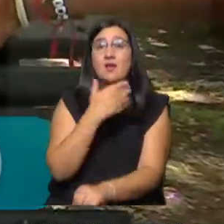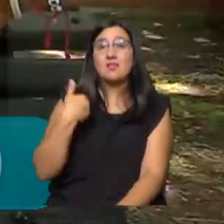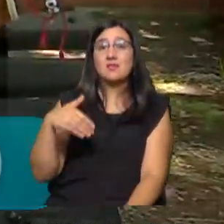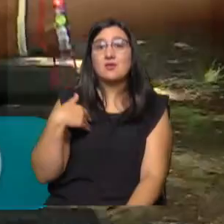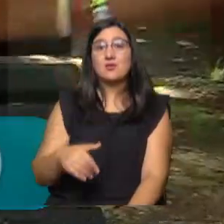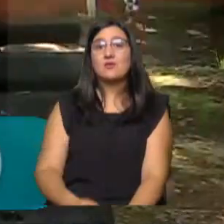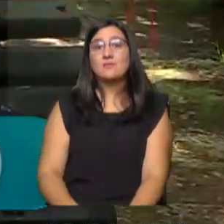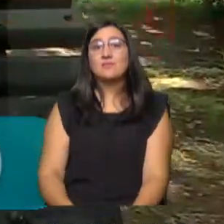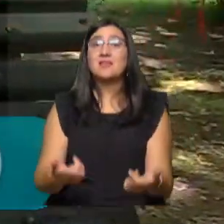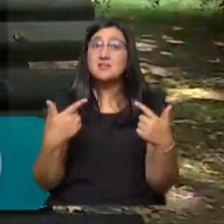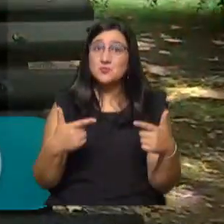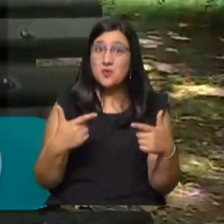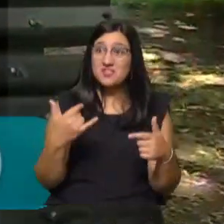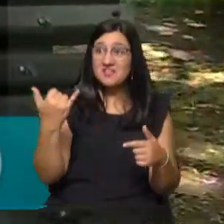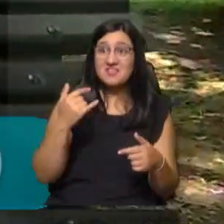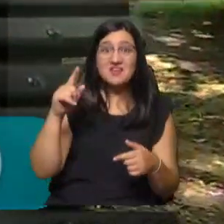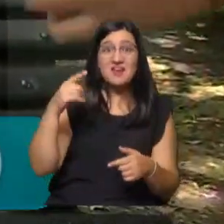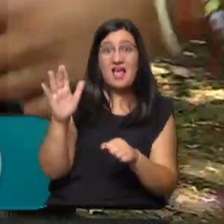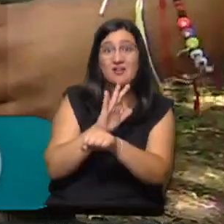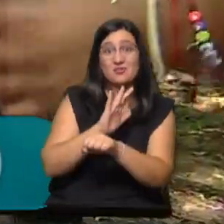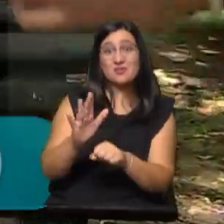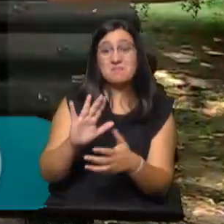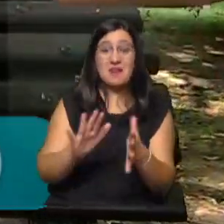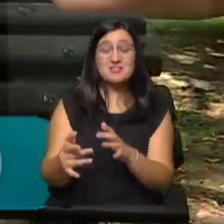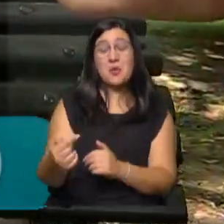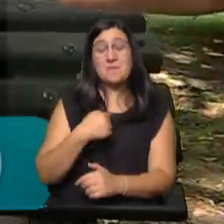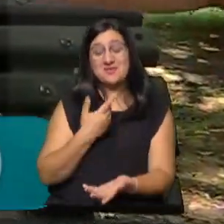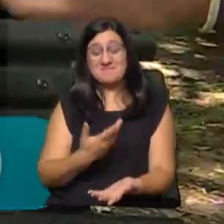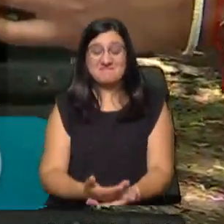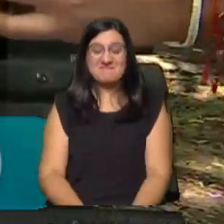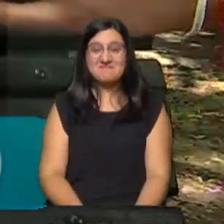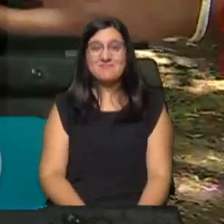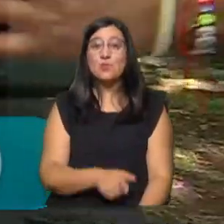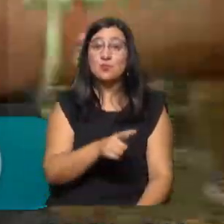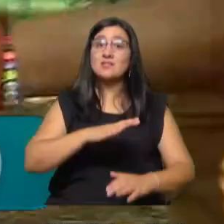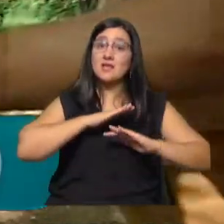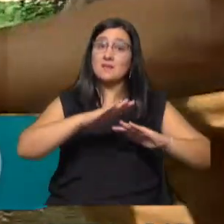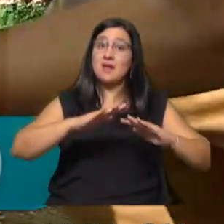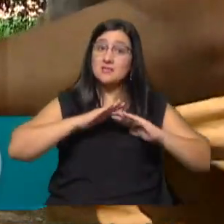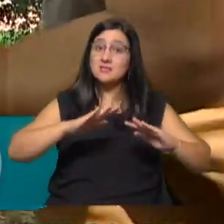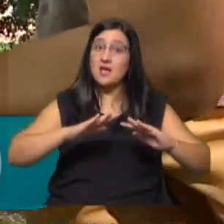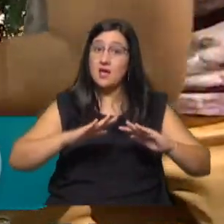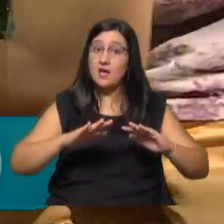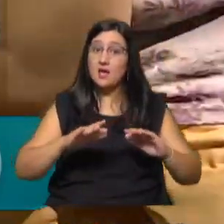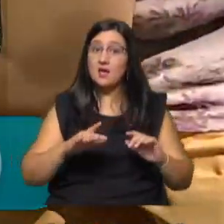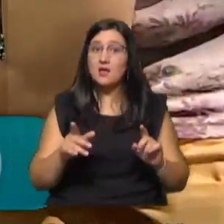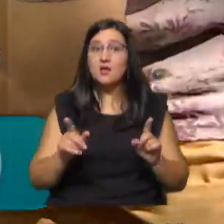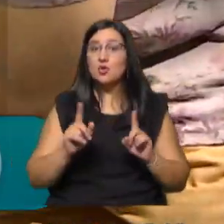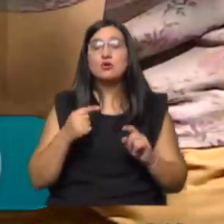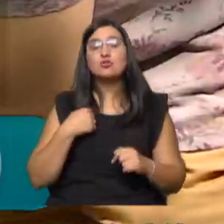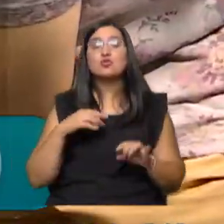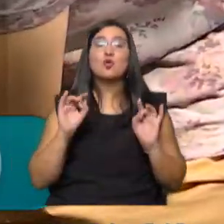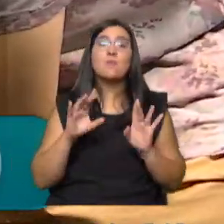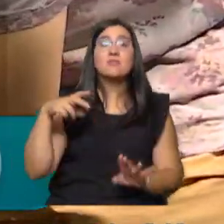tiene. Federico, de parecerse a usted claramente. Bueno, vecino, vino, ¿hace gimnasia aquí 2x3 o no? ¿Le toca a usted o no? No, hago